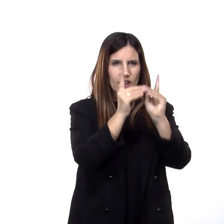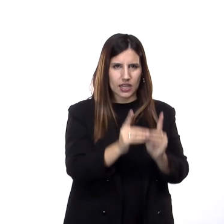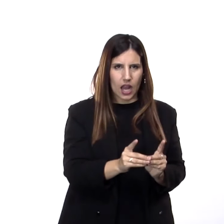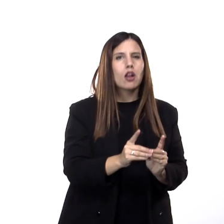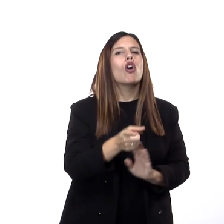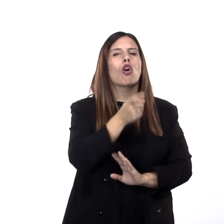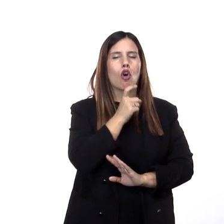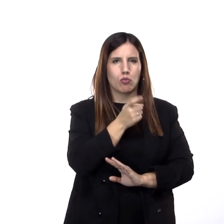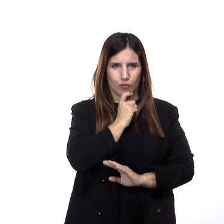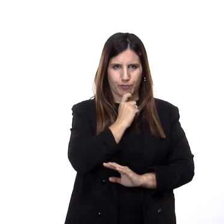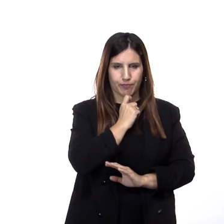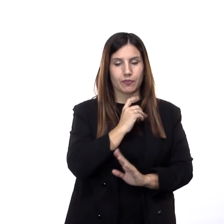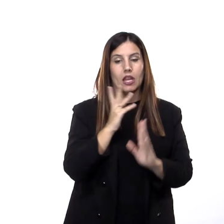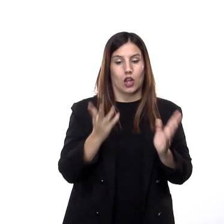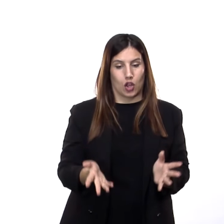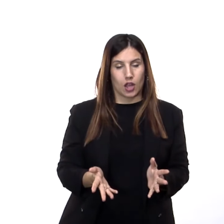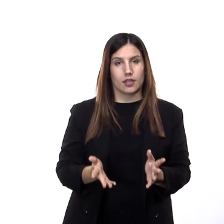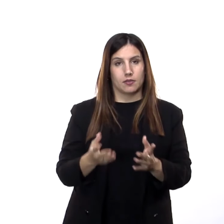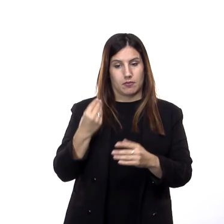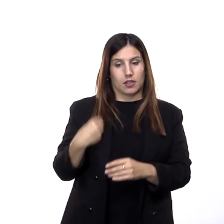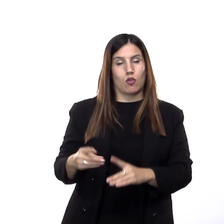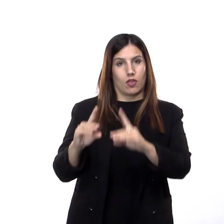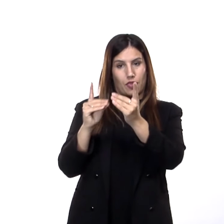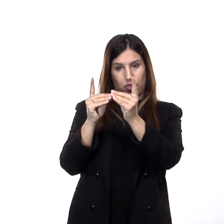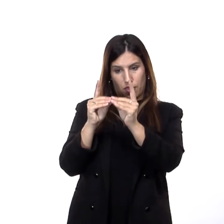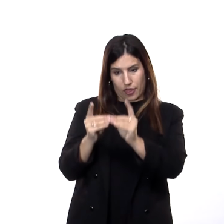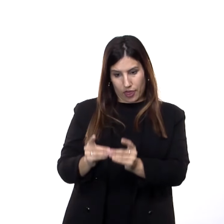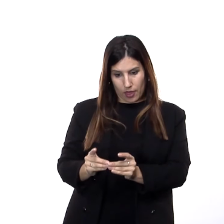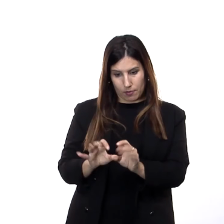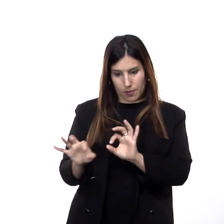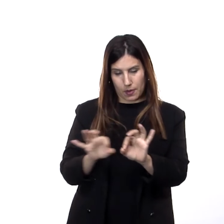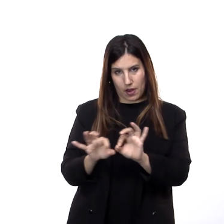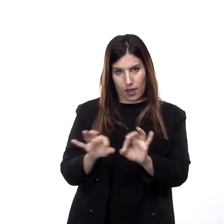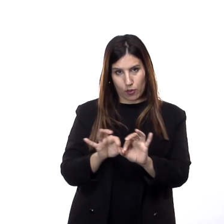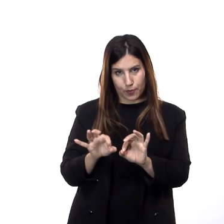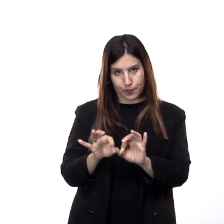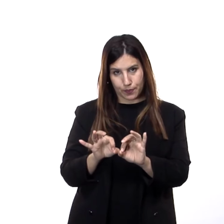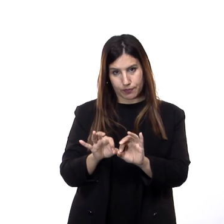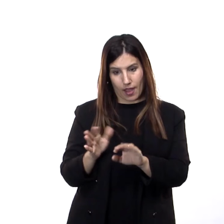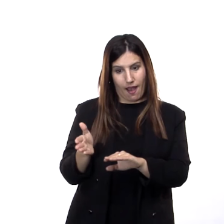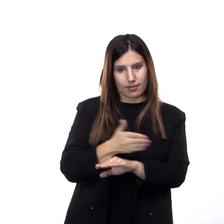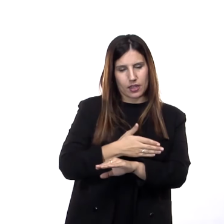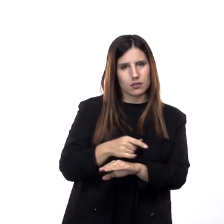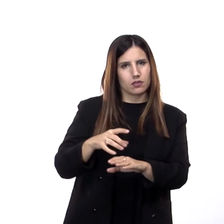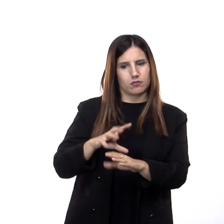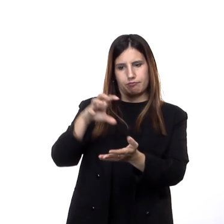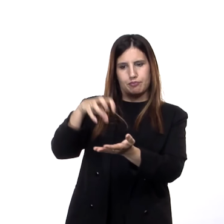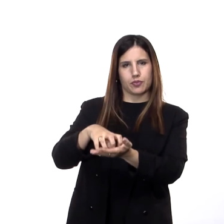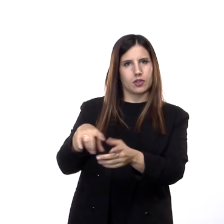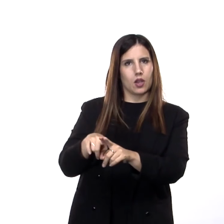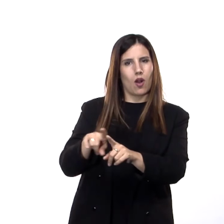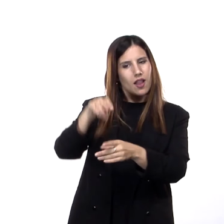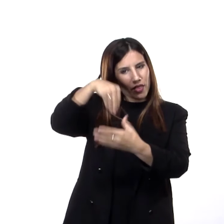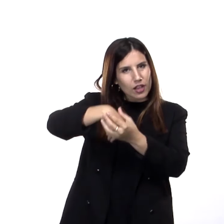antes de digitalizar se ese lugar supuestamente aislado al tiene un inventario de activos de personas de